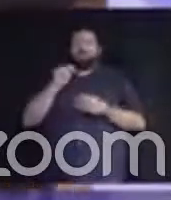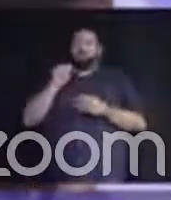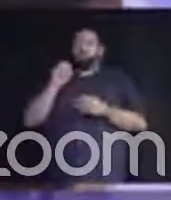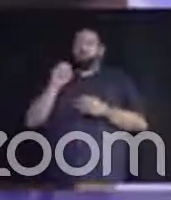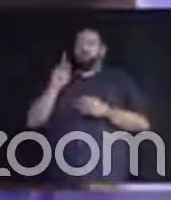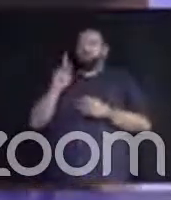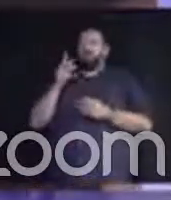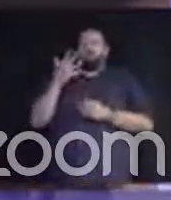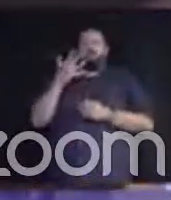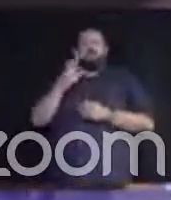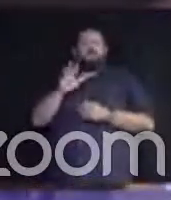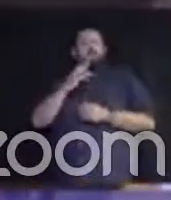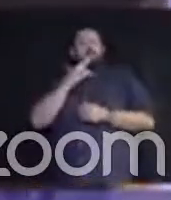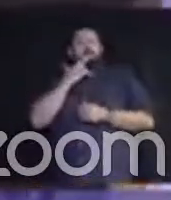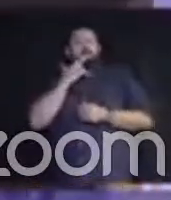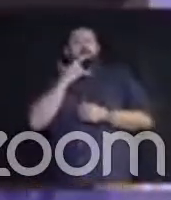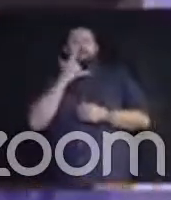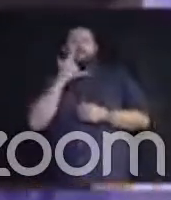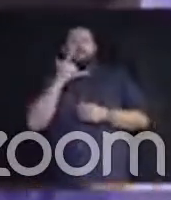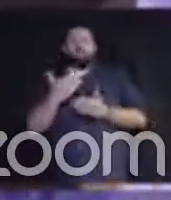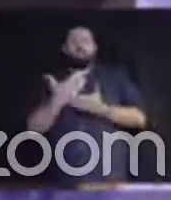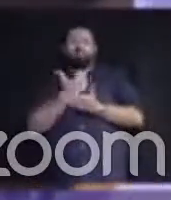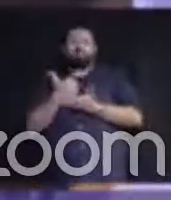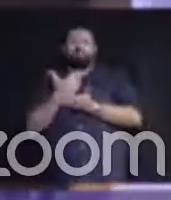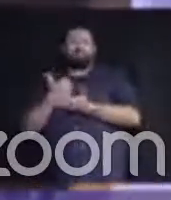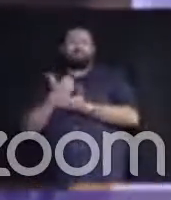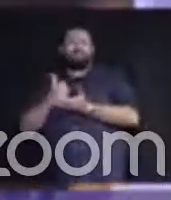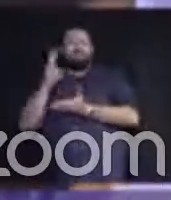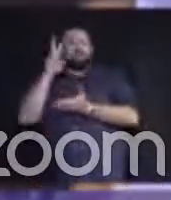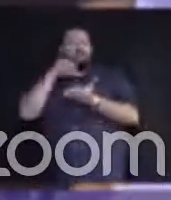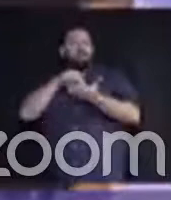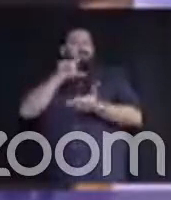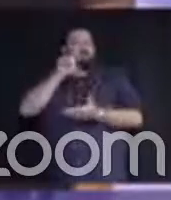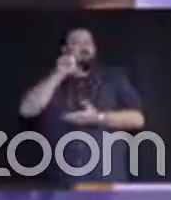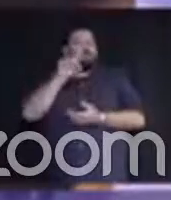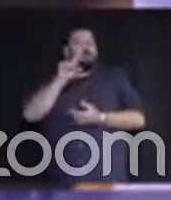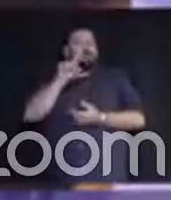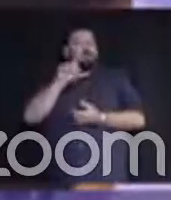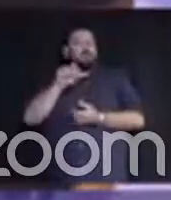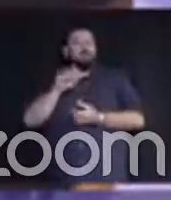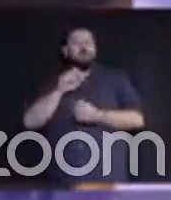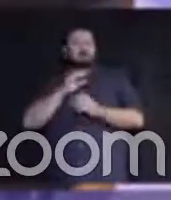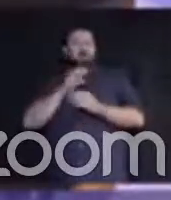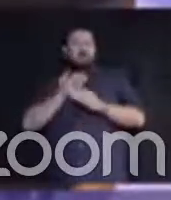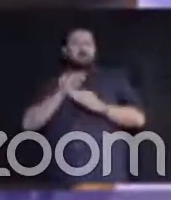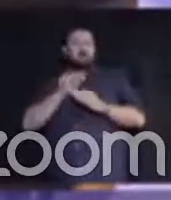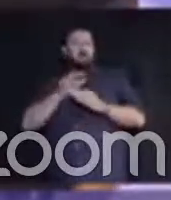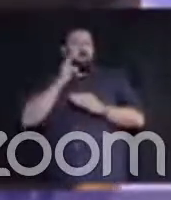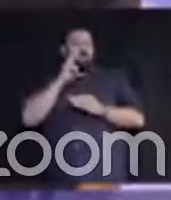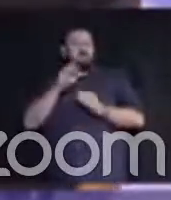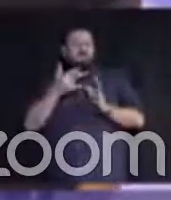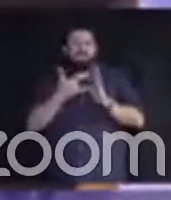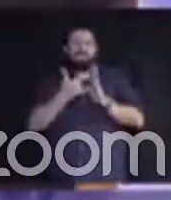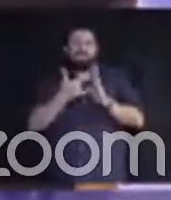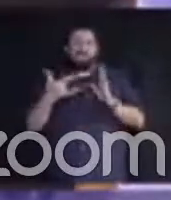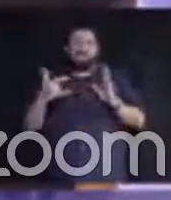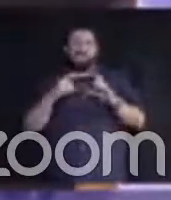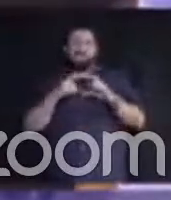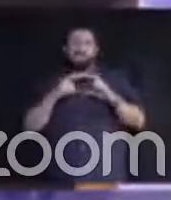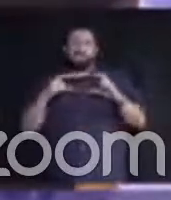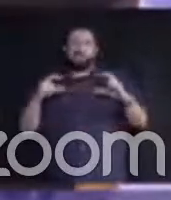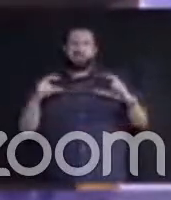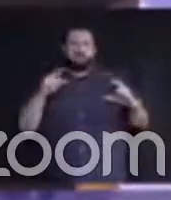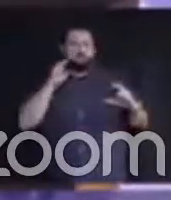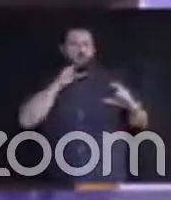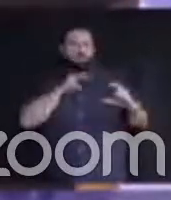10 mejores ganancias del 2020. Y van a ver aquí los cheques. Y